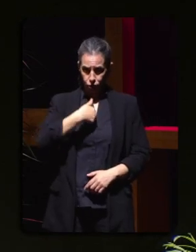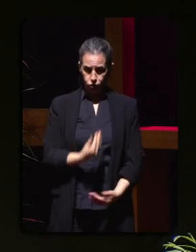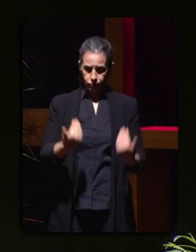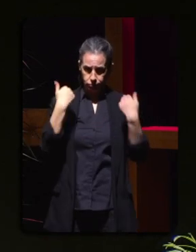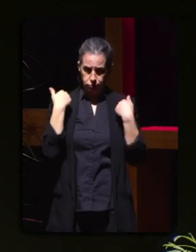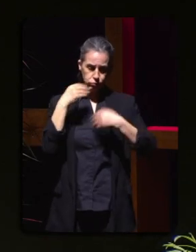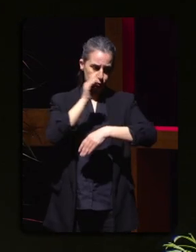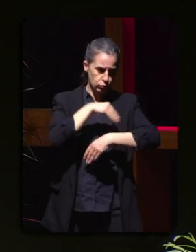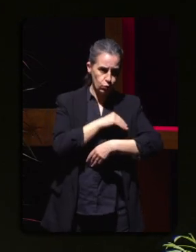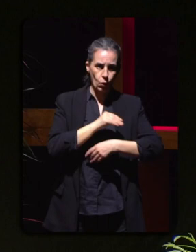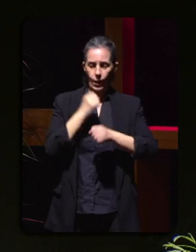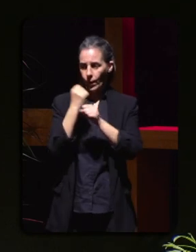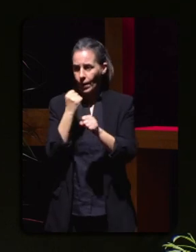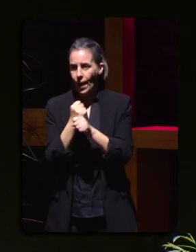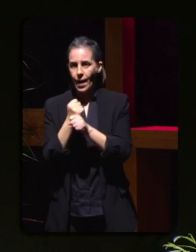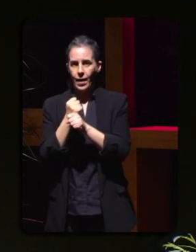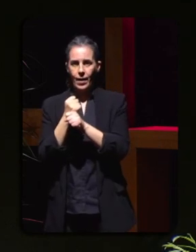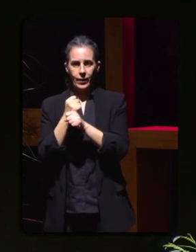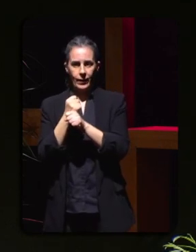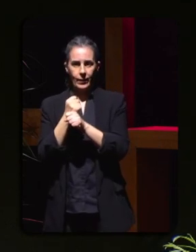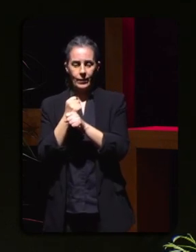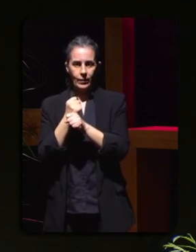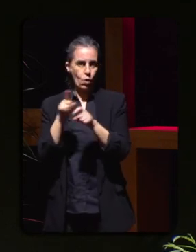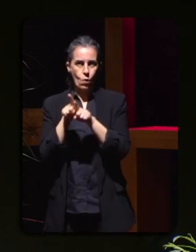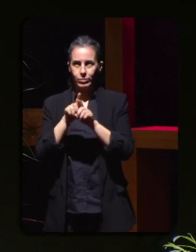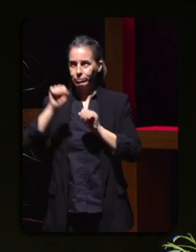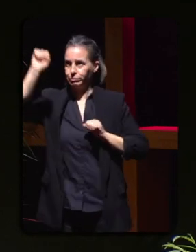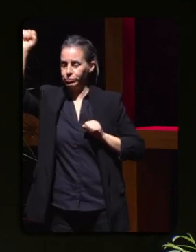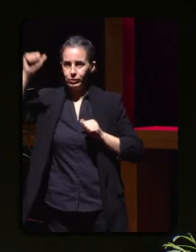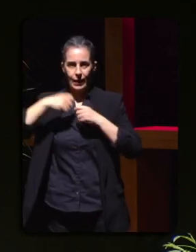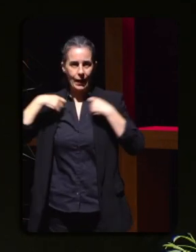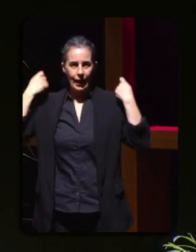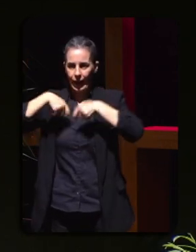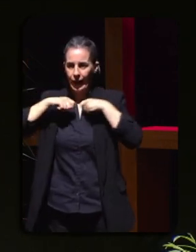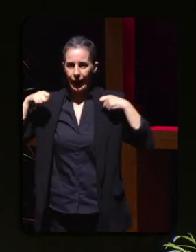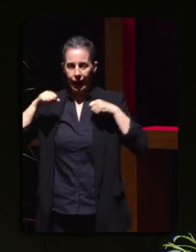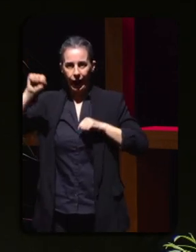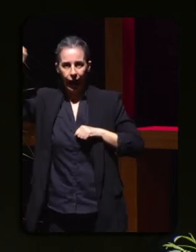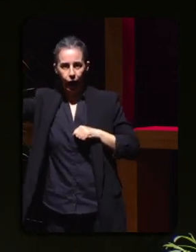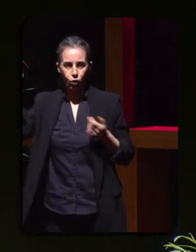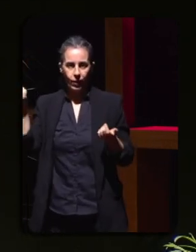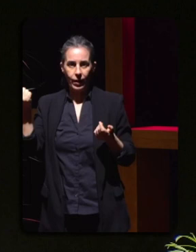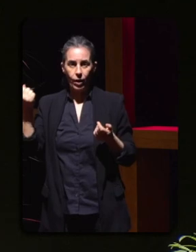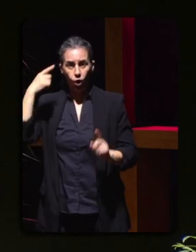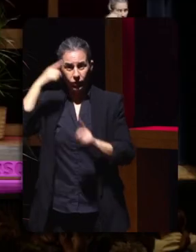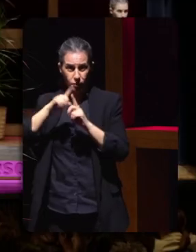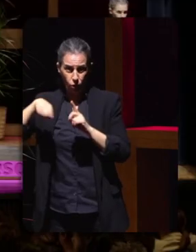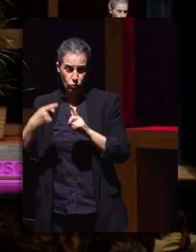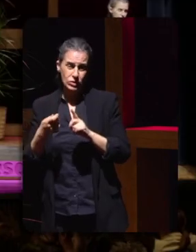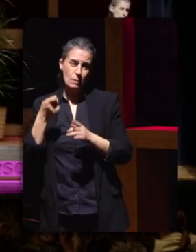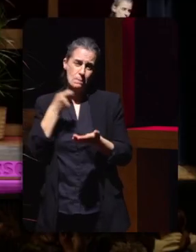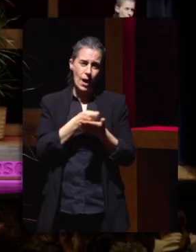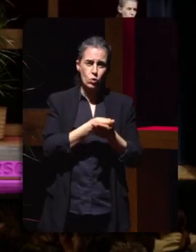trabajar y llevar una capa para que luego o sea cuando está todo esto pensado para que esos hijos luego paguen unas pensiones del total